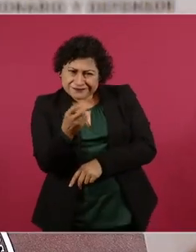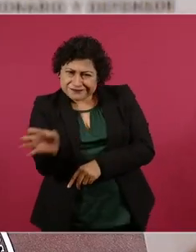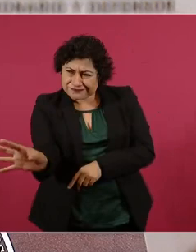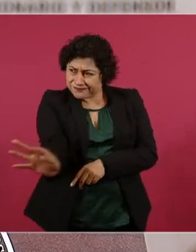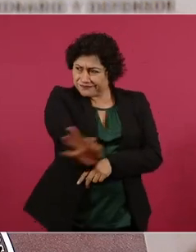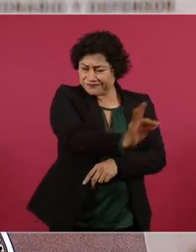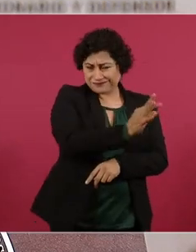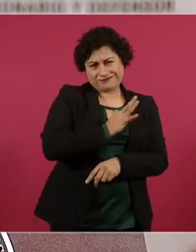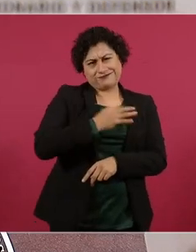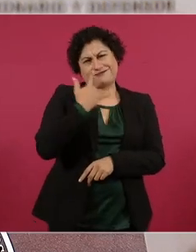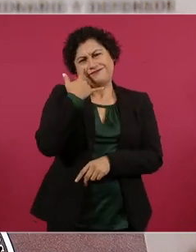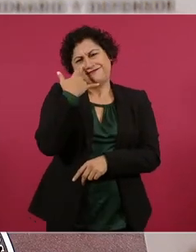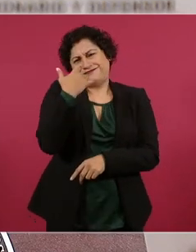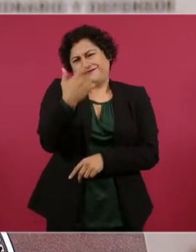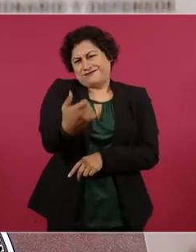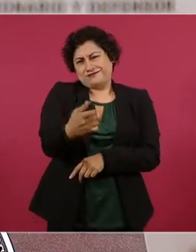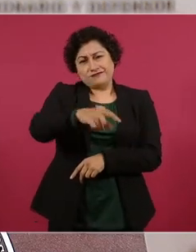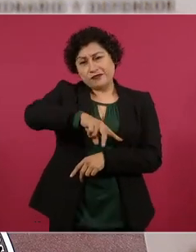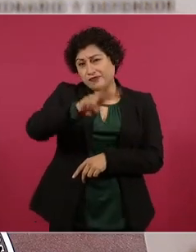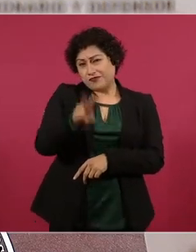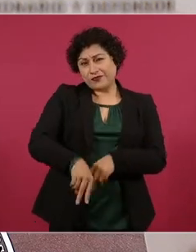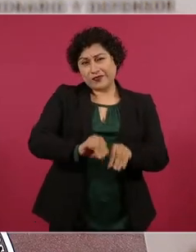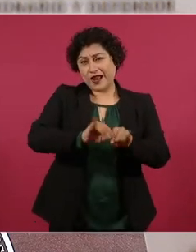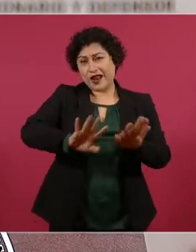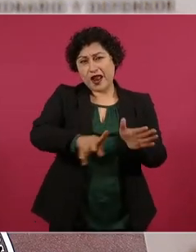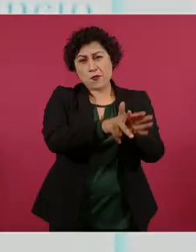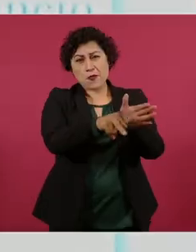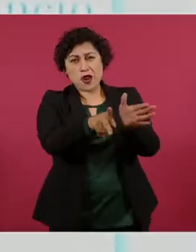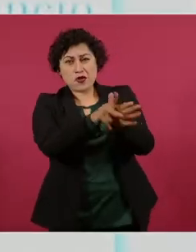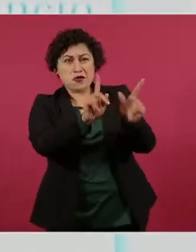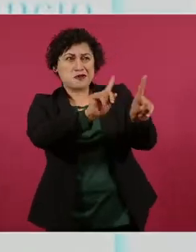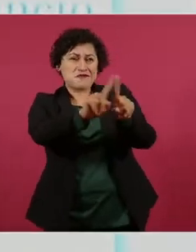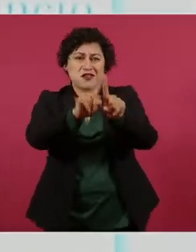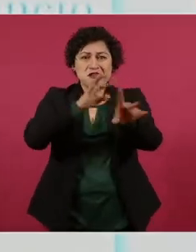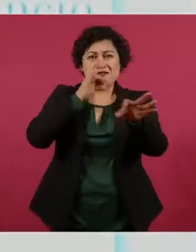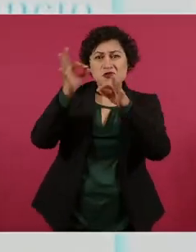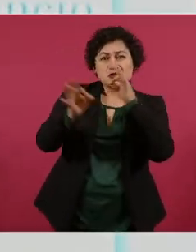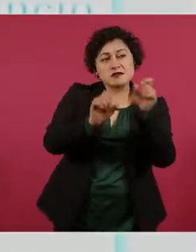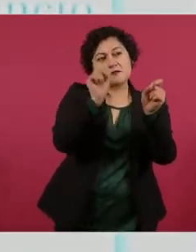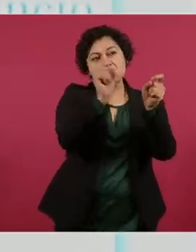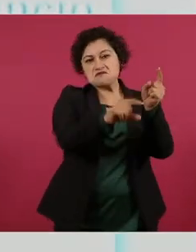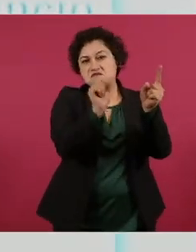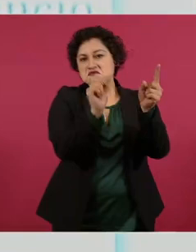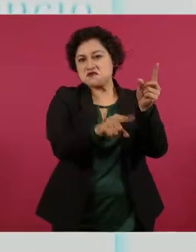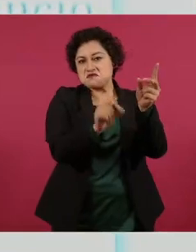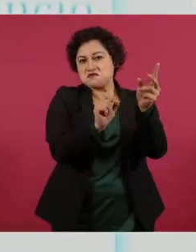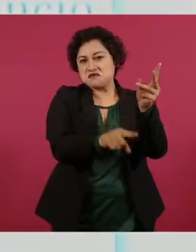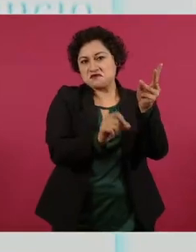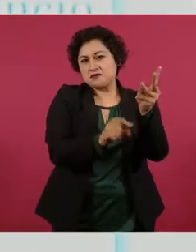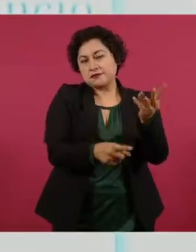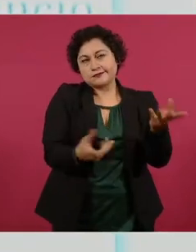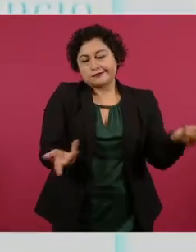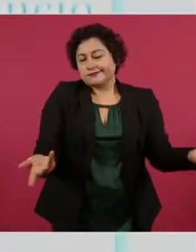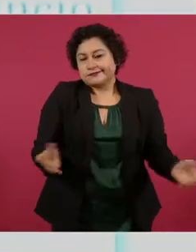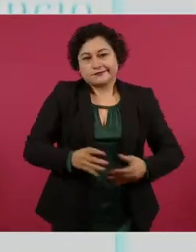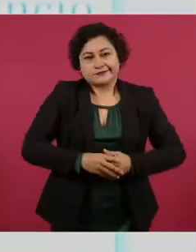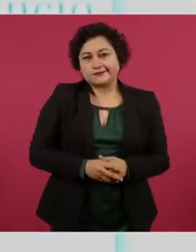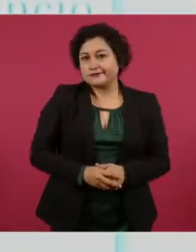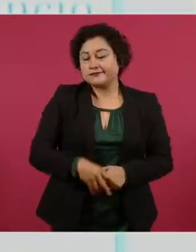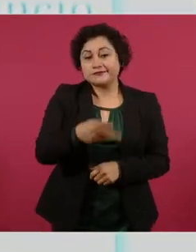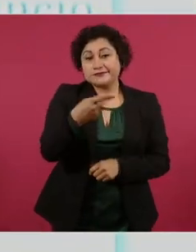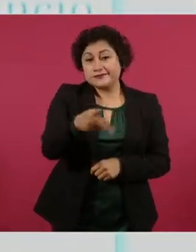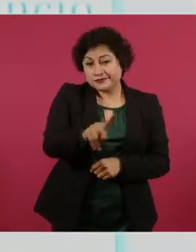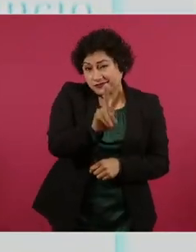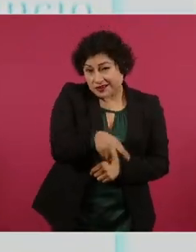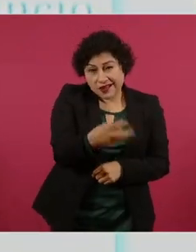Animal Político, La Silla Rota, El Latinus de Loret de Mola, Vanguardia y Net Noticias. Pero al respecto, esto por supuesto es falso,